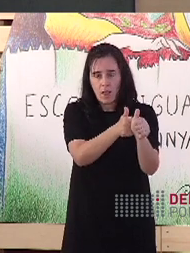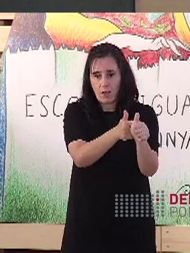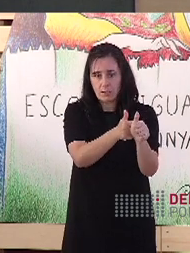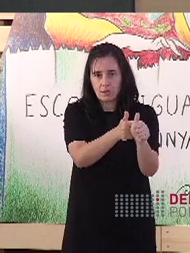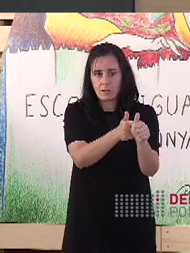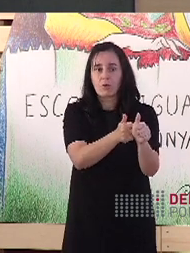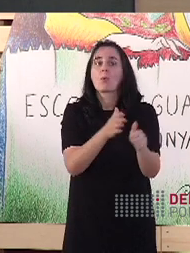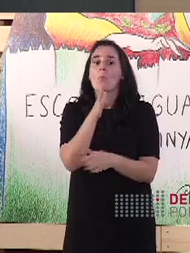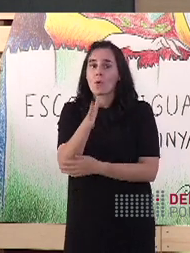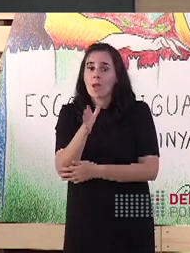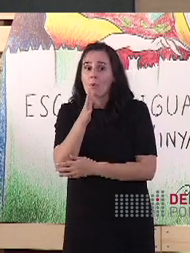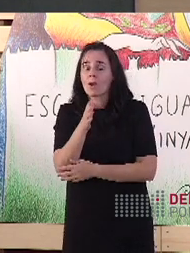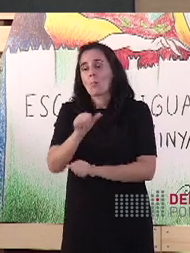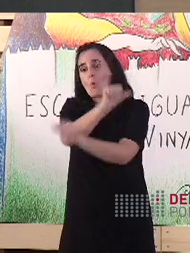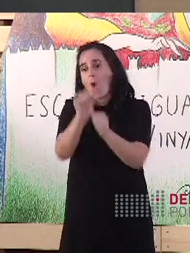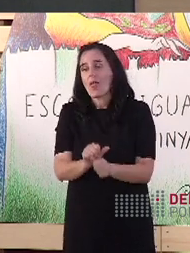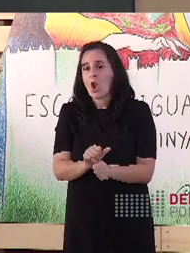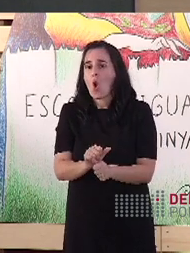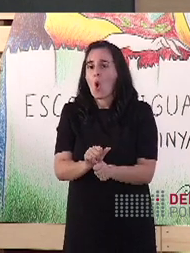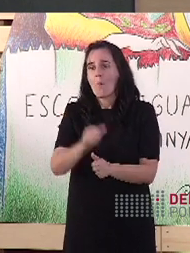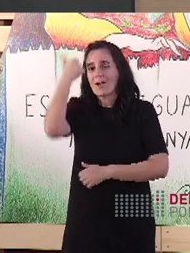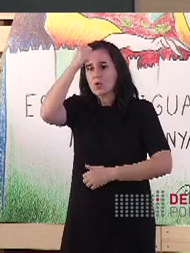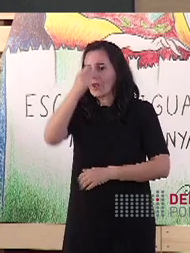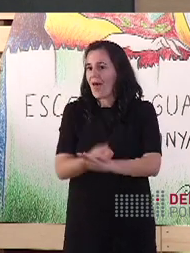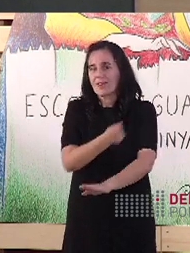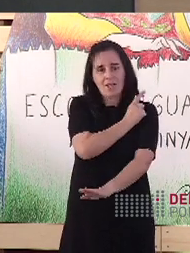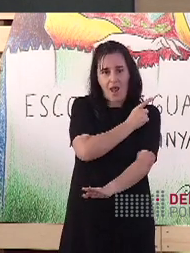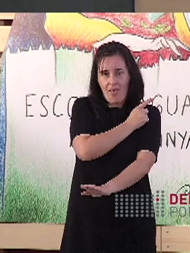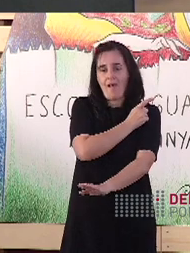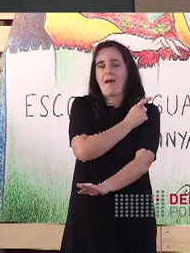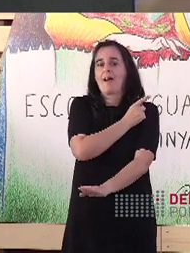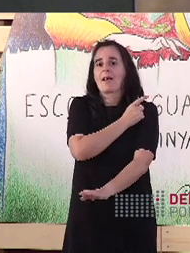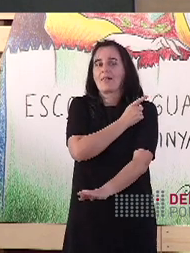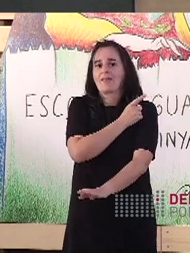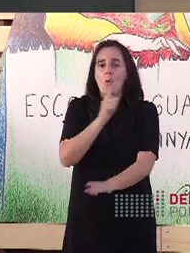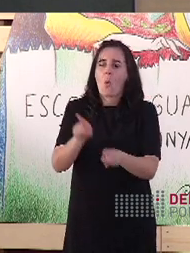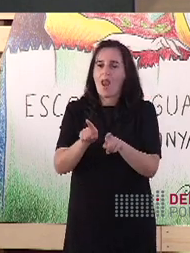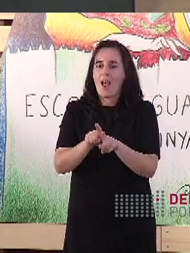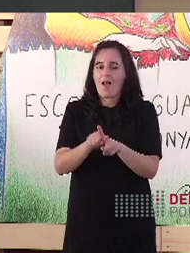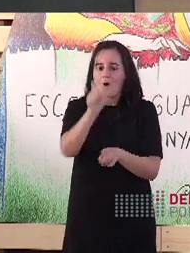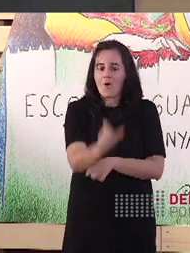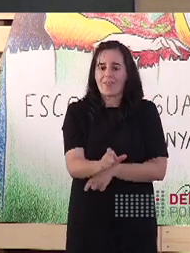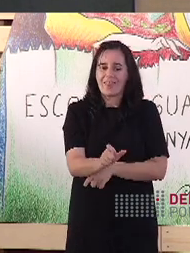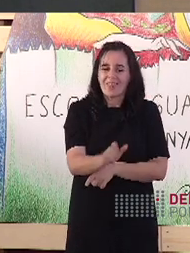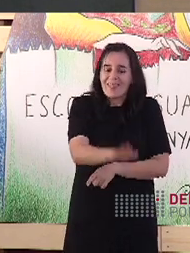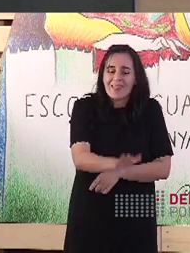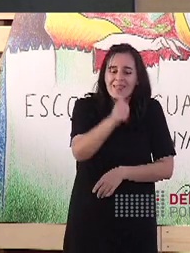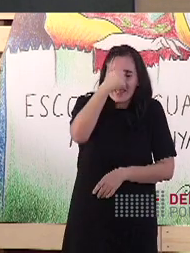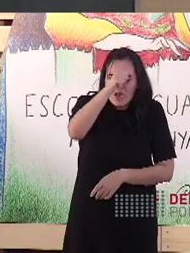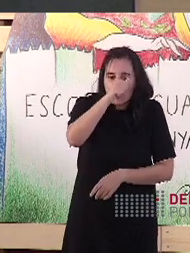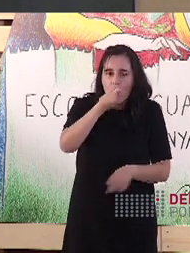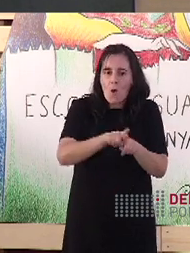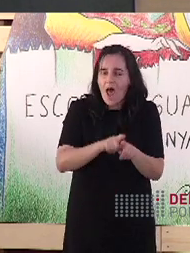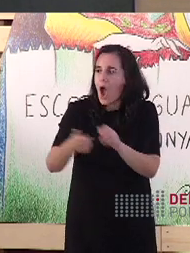hegemónico penaliza que un niño tenga cualquier tipo de comportamiento asociado a lo femenino o admire o